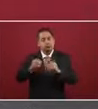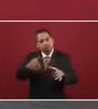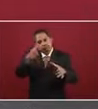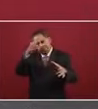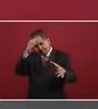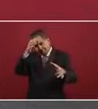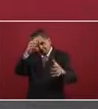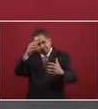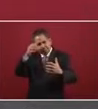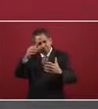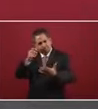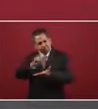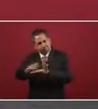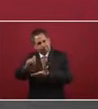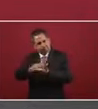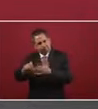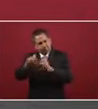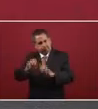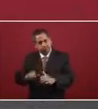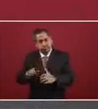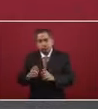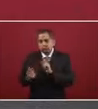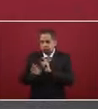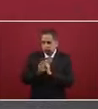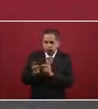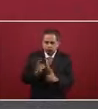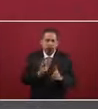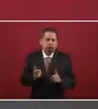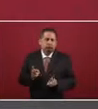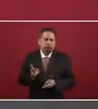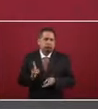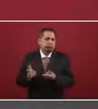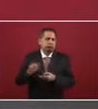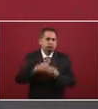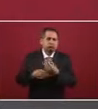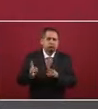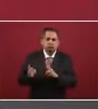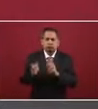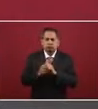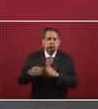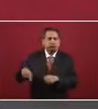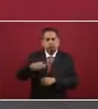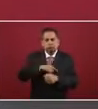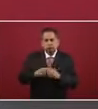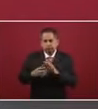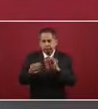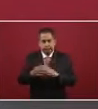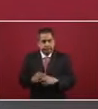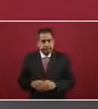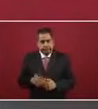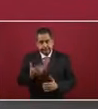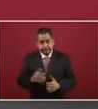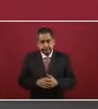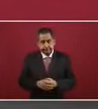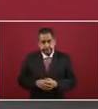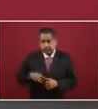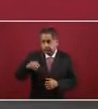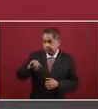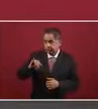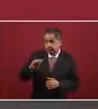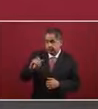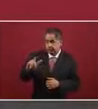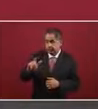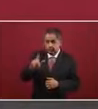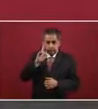Conocimiento. Vamos a tener con ellos un encuentro. Miguel,